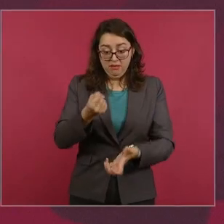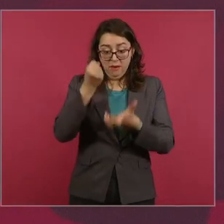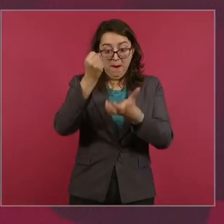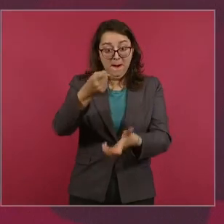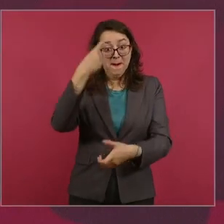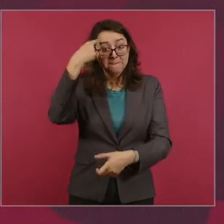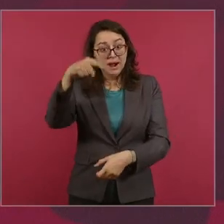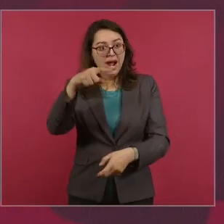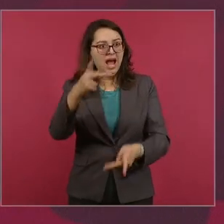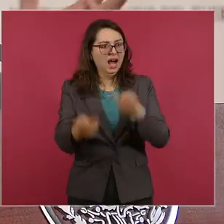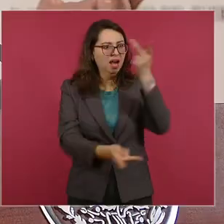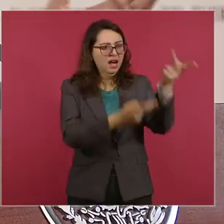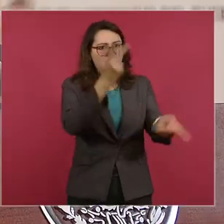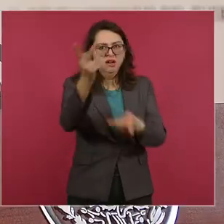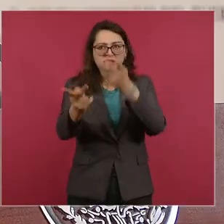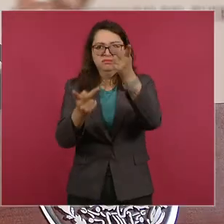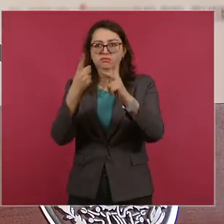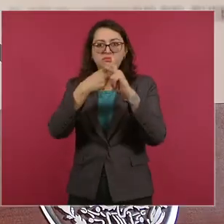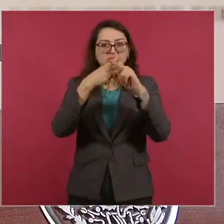pero a veces me llegan